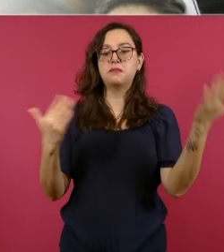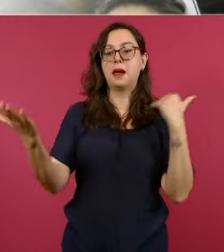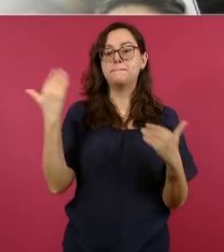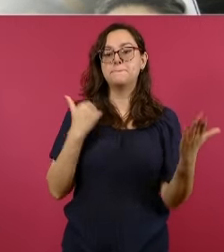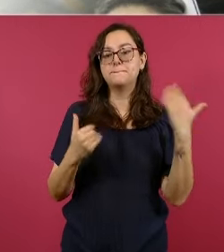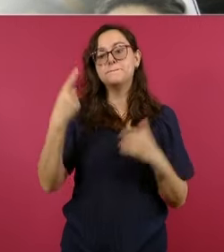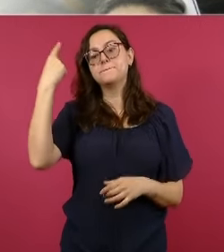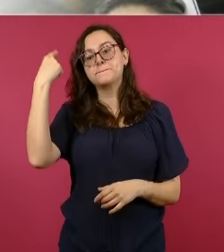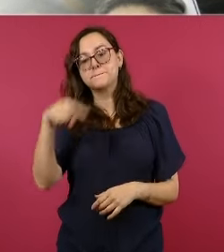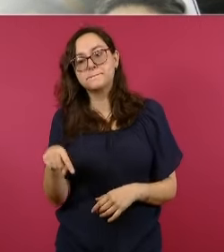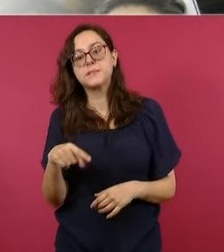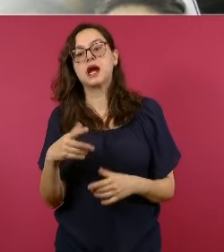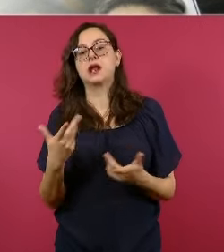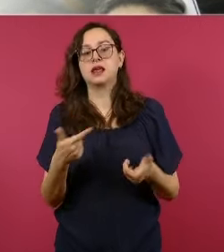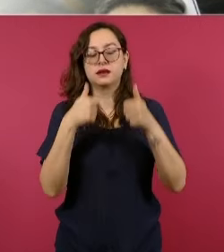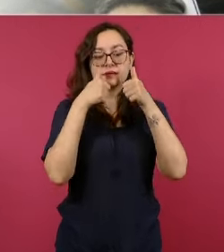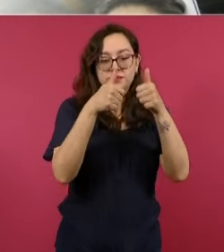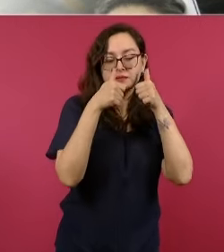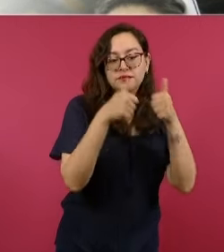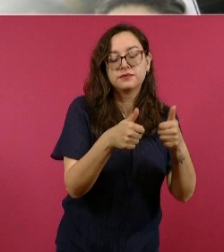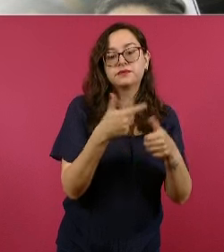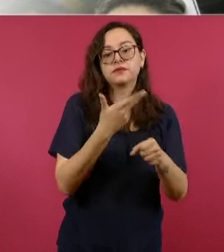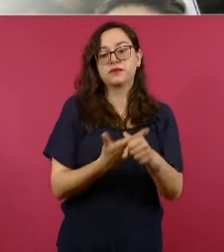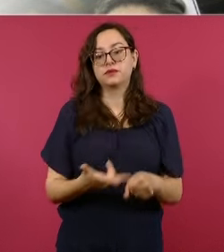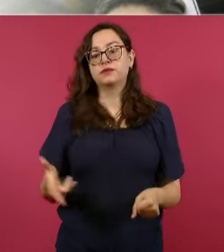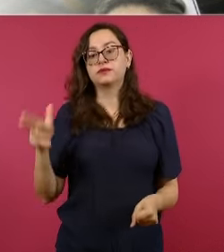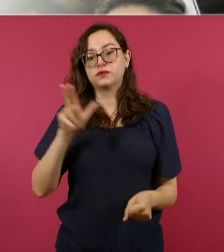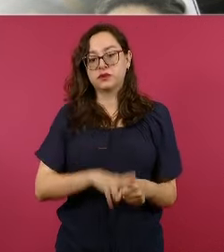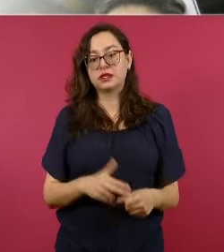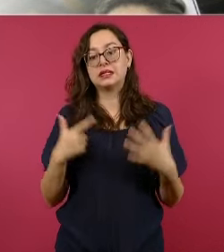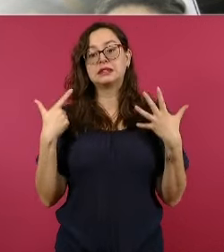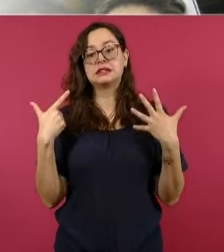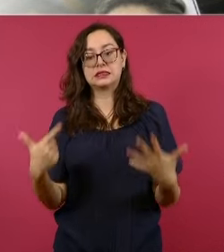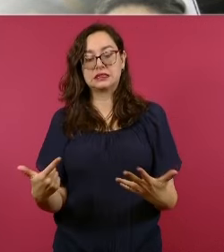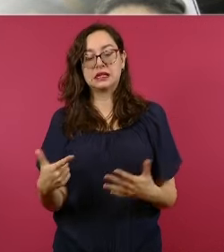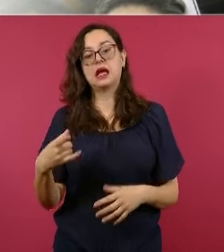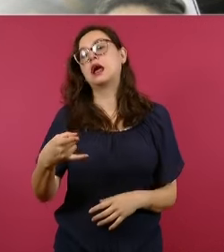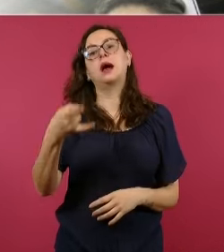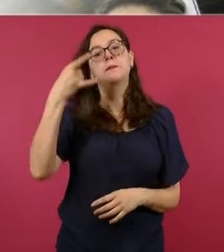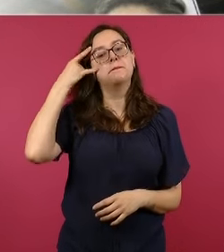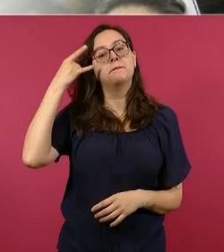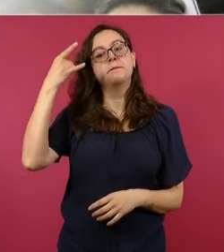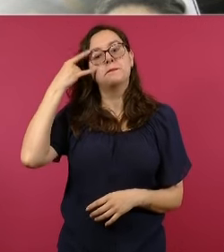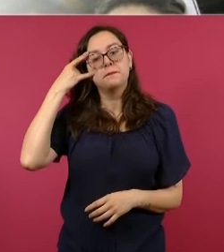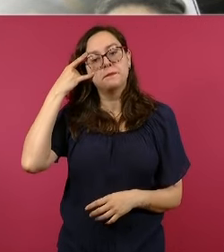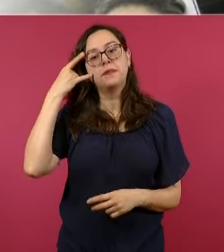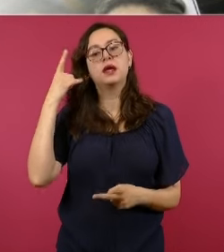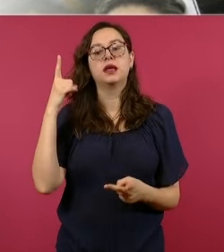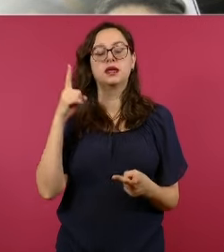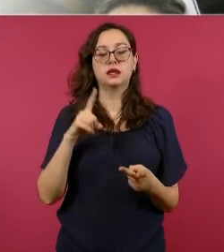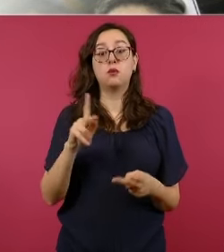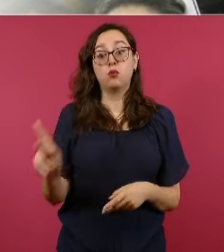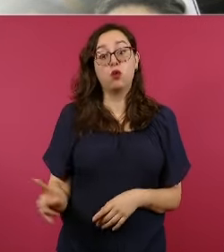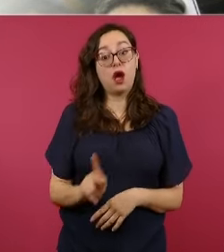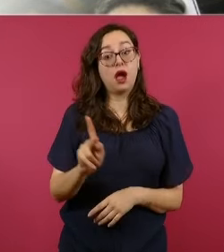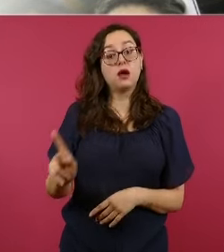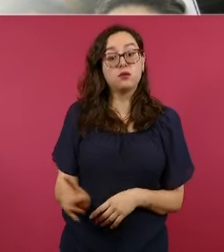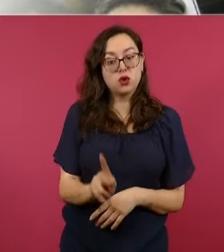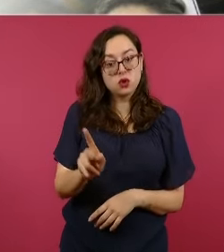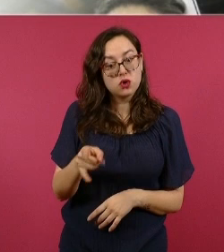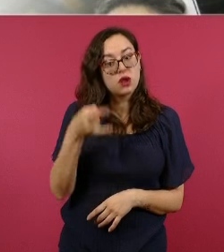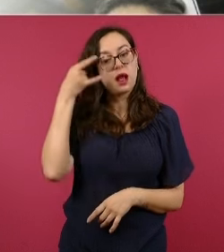especialistas son siete hospitales los hospitales comunitarios de espujil allí en Campeche en maca palapa y